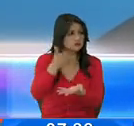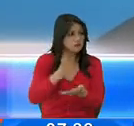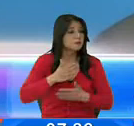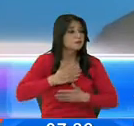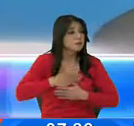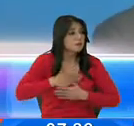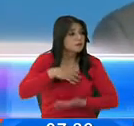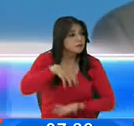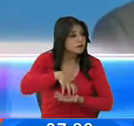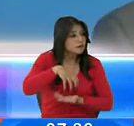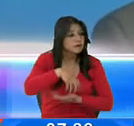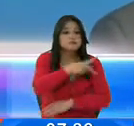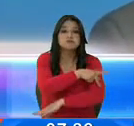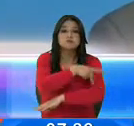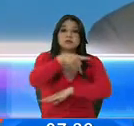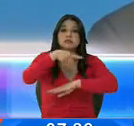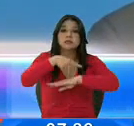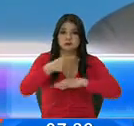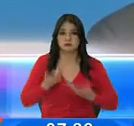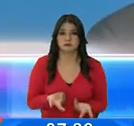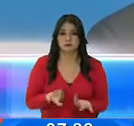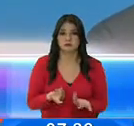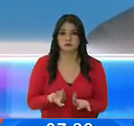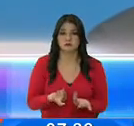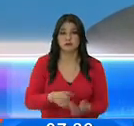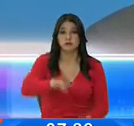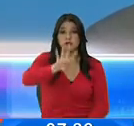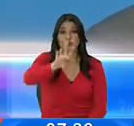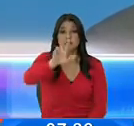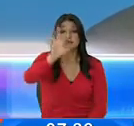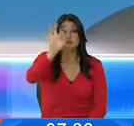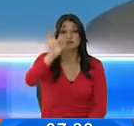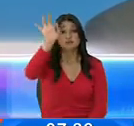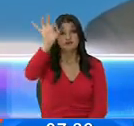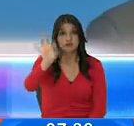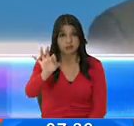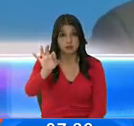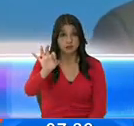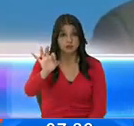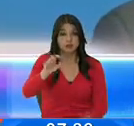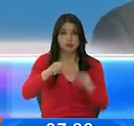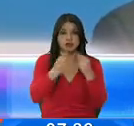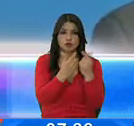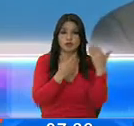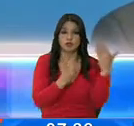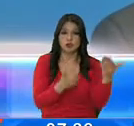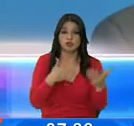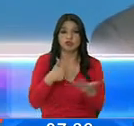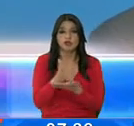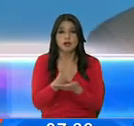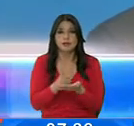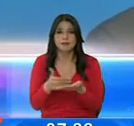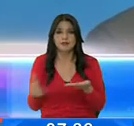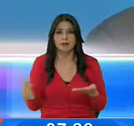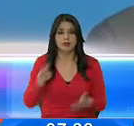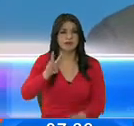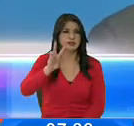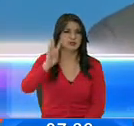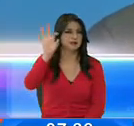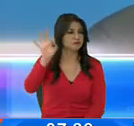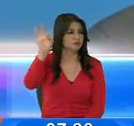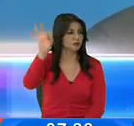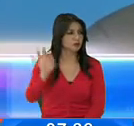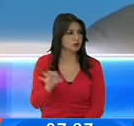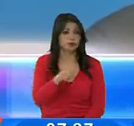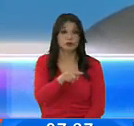provincia en pichincha con el 43% ese movimiento político y nosotros con la mitad 26 por ciento el